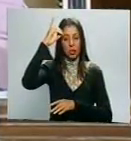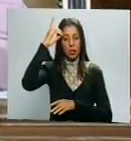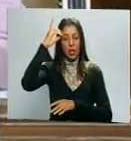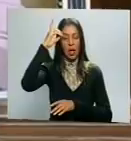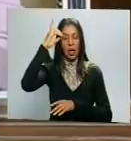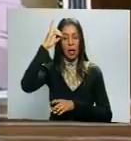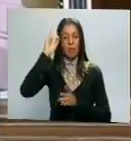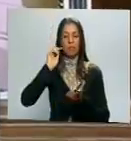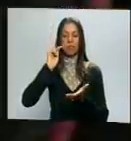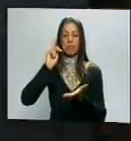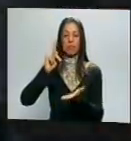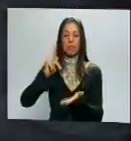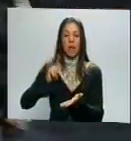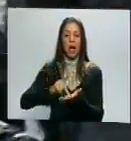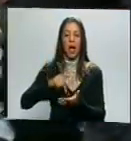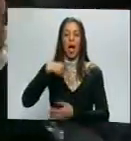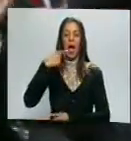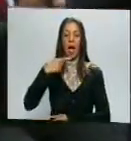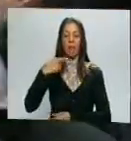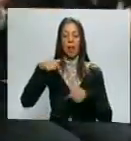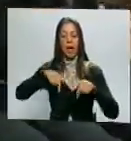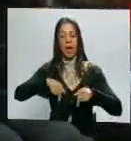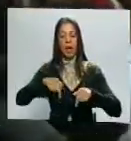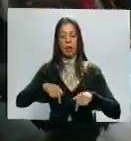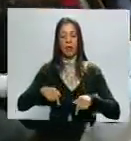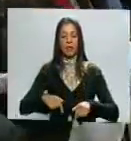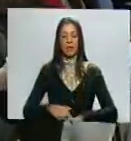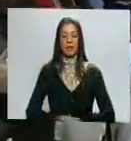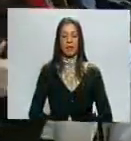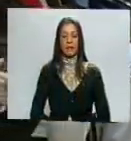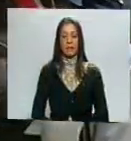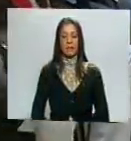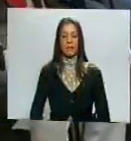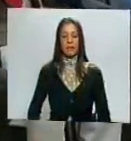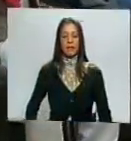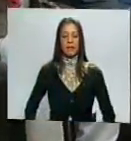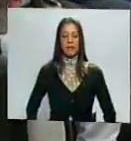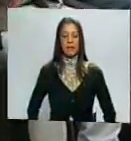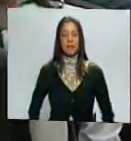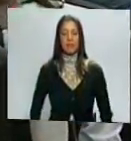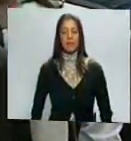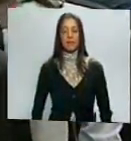se dirija ante esta Asamblea desde la tribuna de oradores.